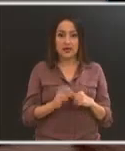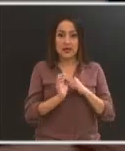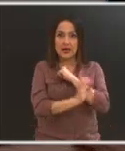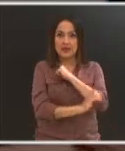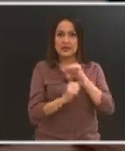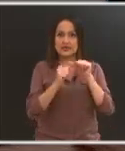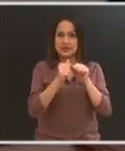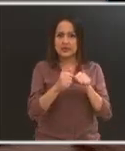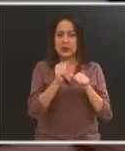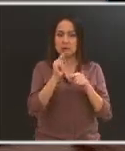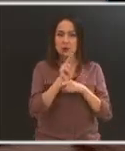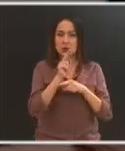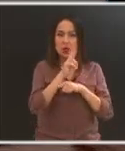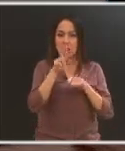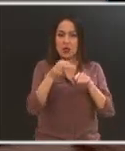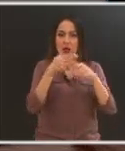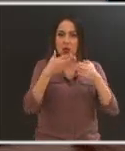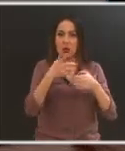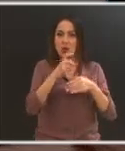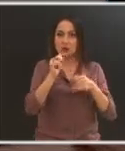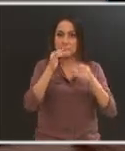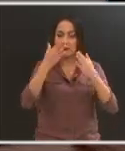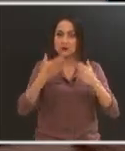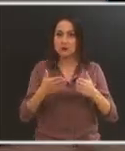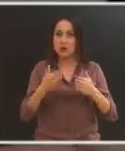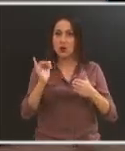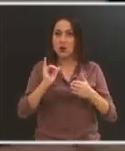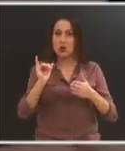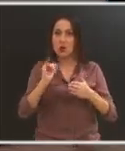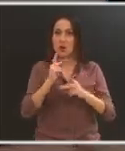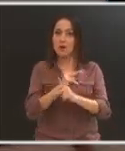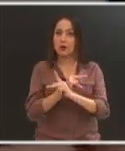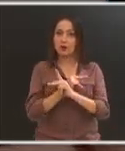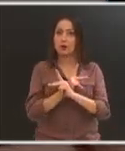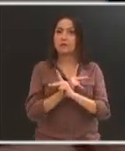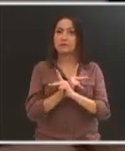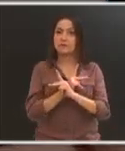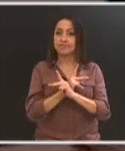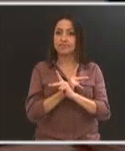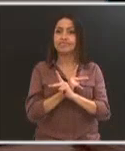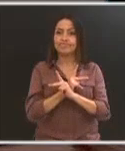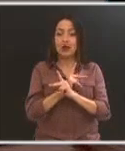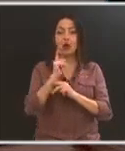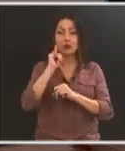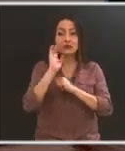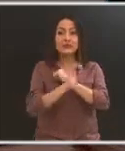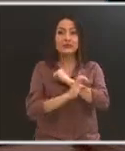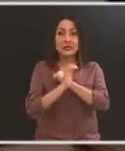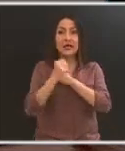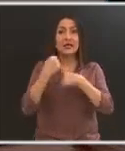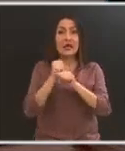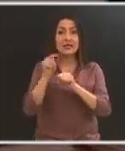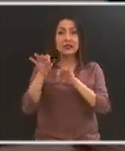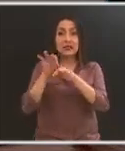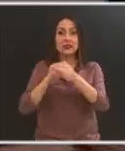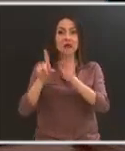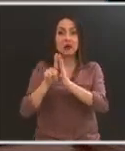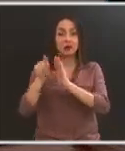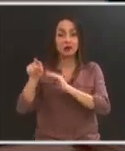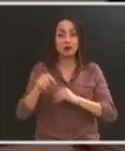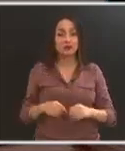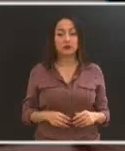sigan usando la nacionalidad costarricense como una protección, como los extranjeros que cometen